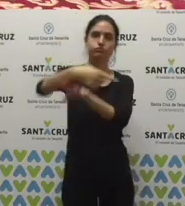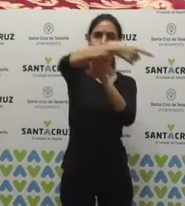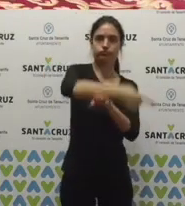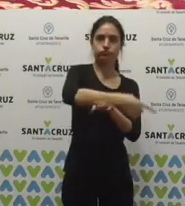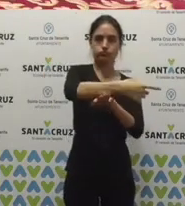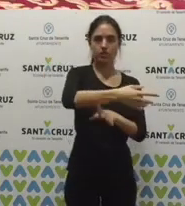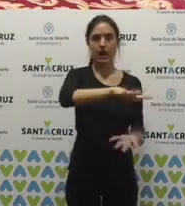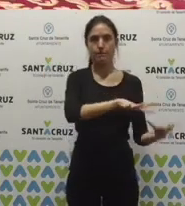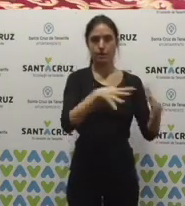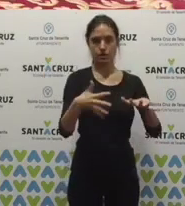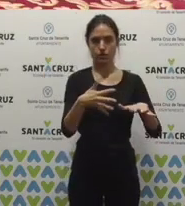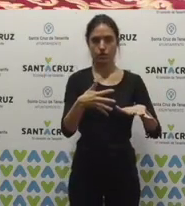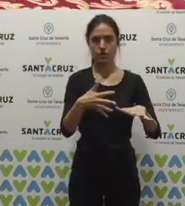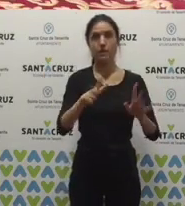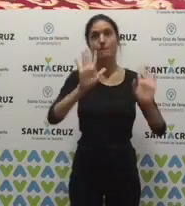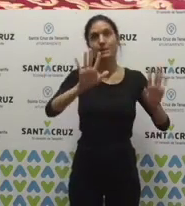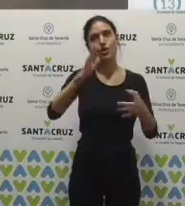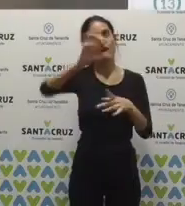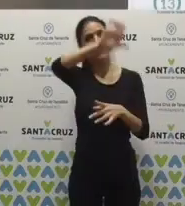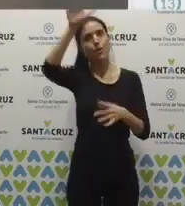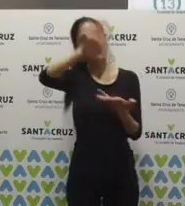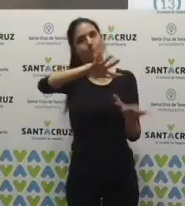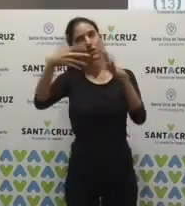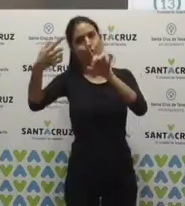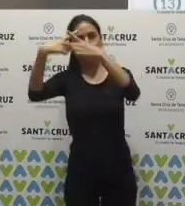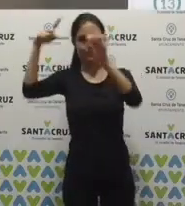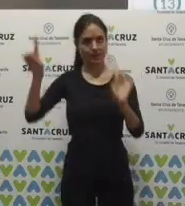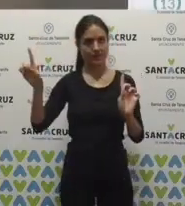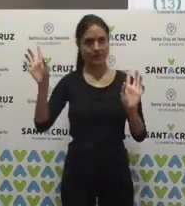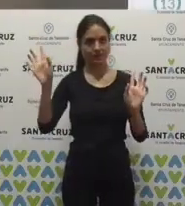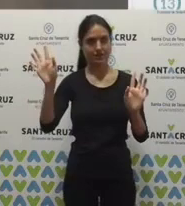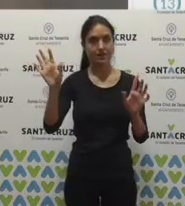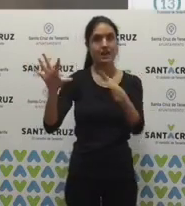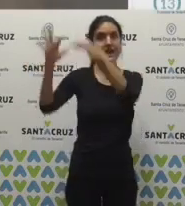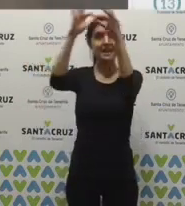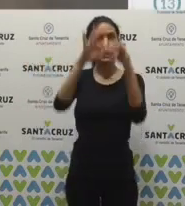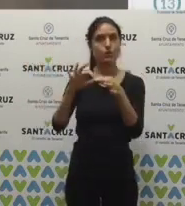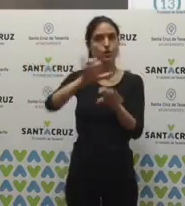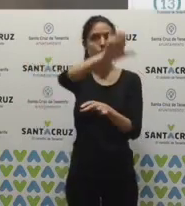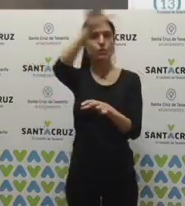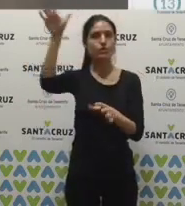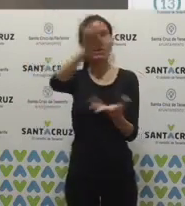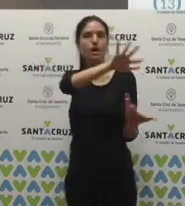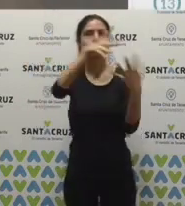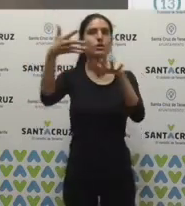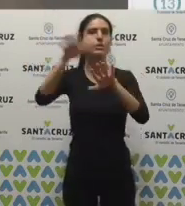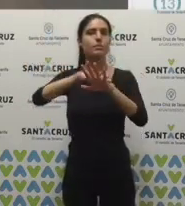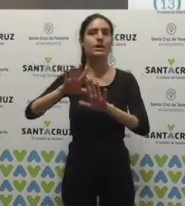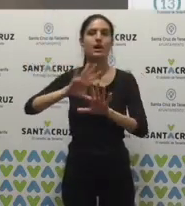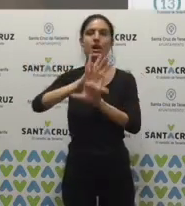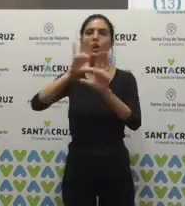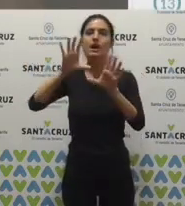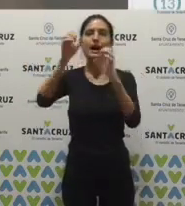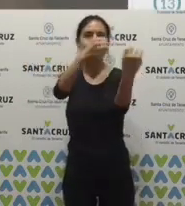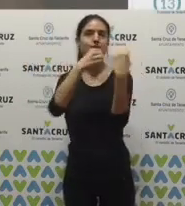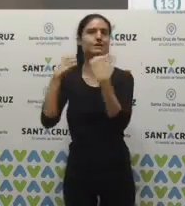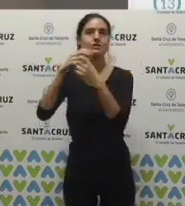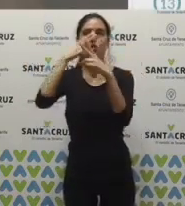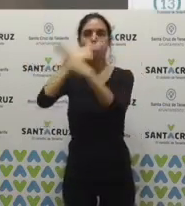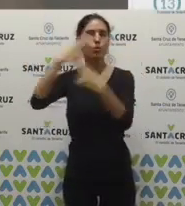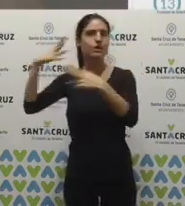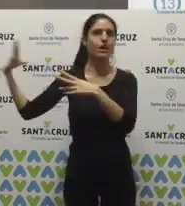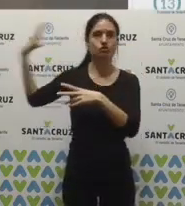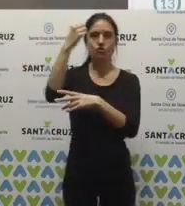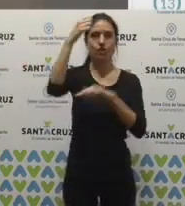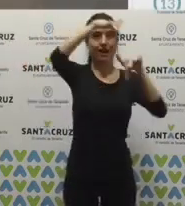sí a la aplicada en el resto de europa esta regla se aplicaba en la unión europea al conjunto de las administraciones públicas no cada uno por separado como se